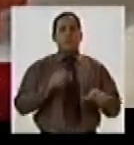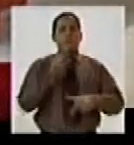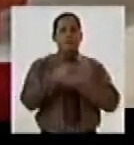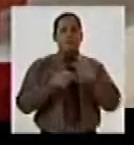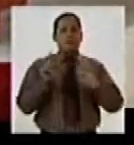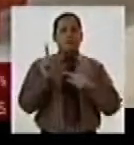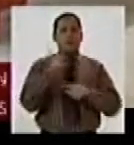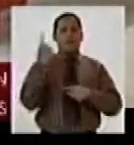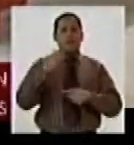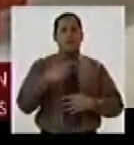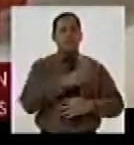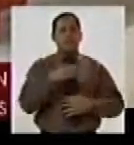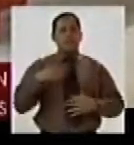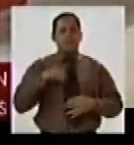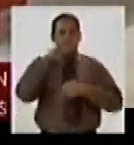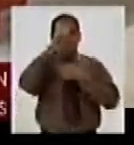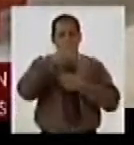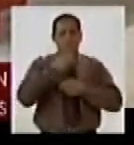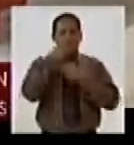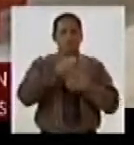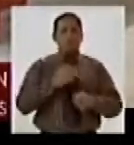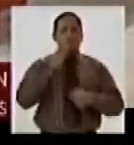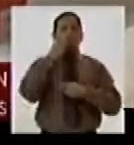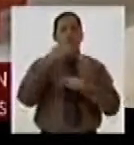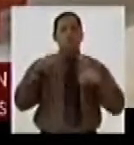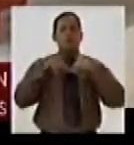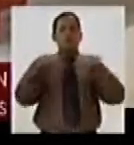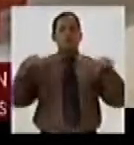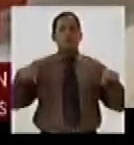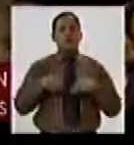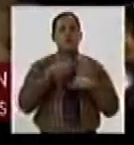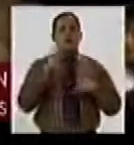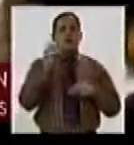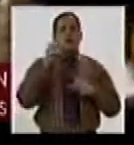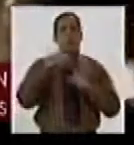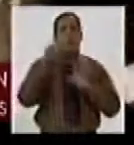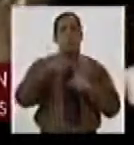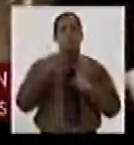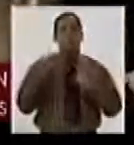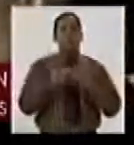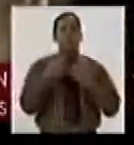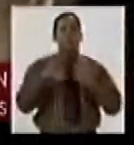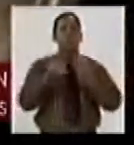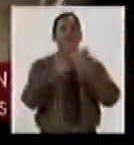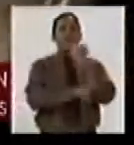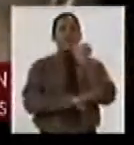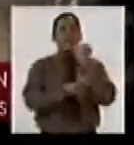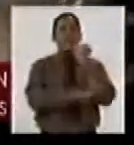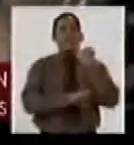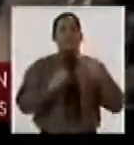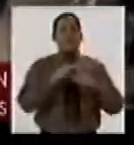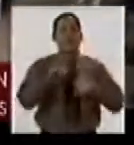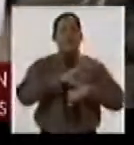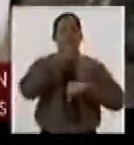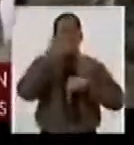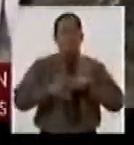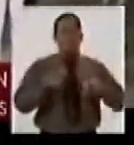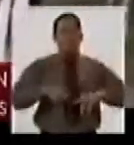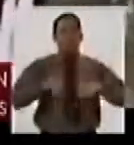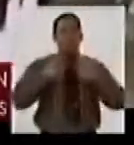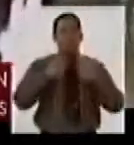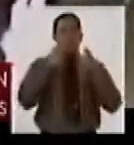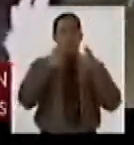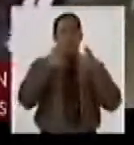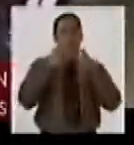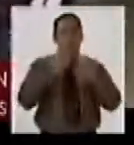Personal del Ministerio de Energía y Minas llegó hasta el distrito de Cortegama, en Selendín, donde el sector intensificará